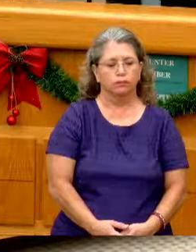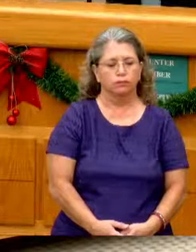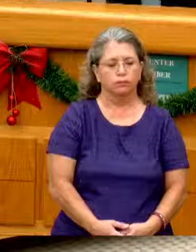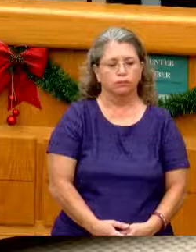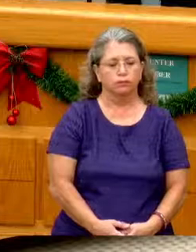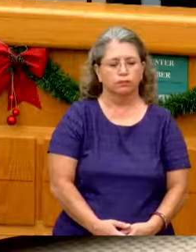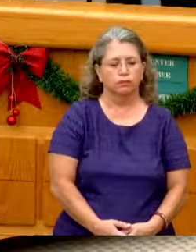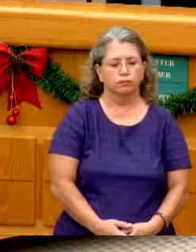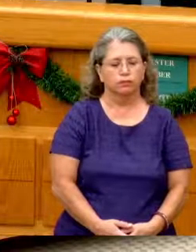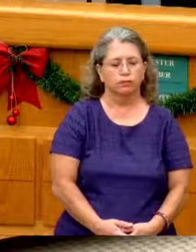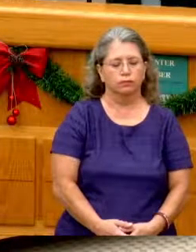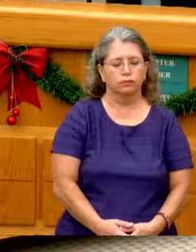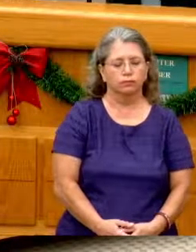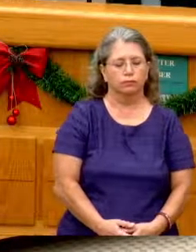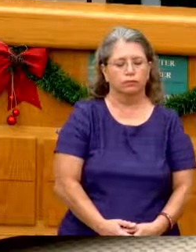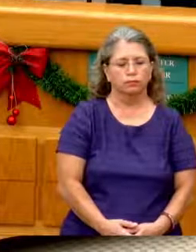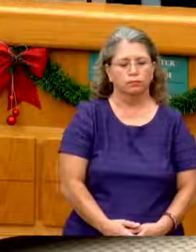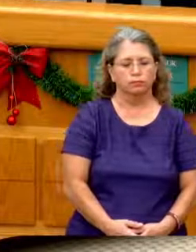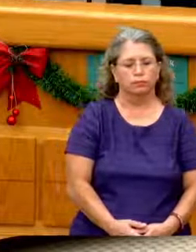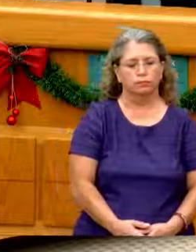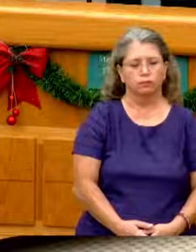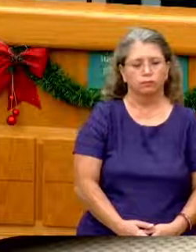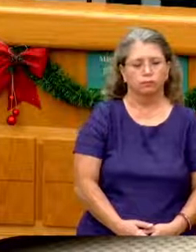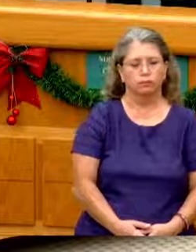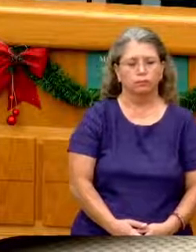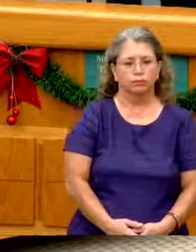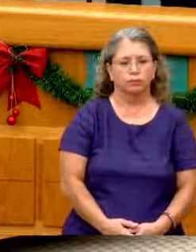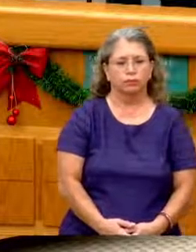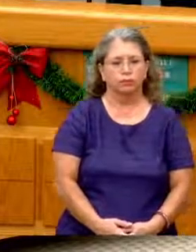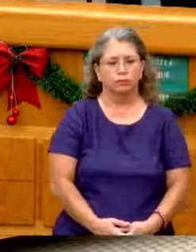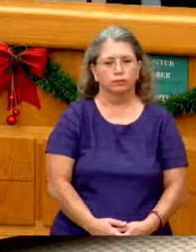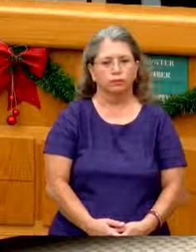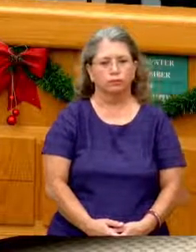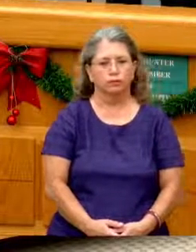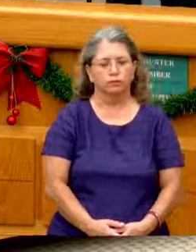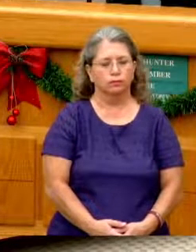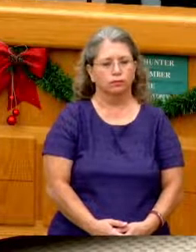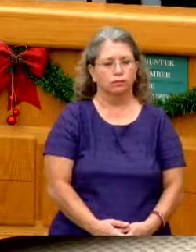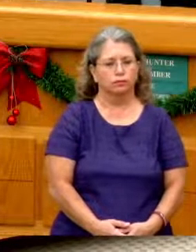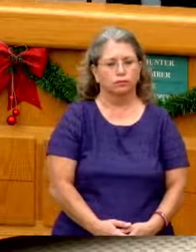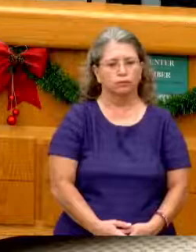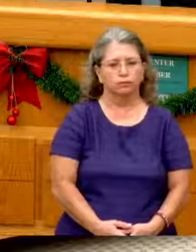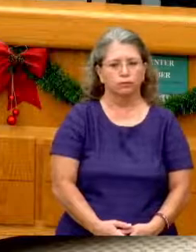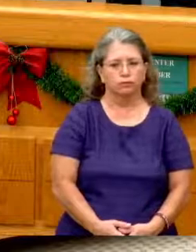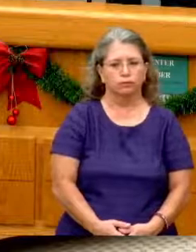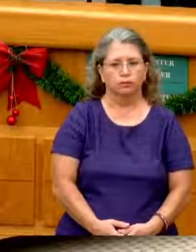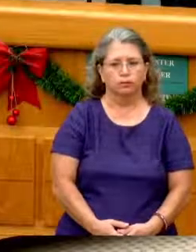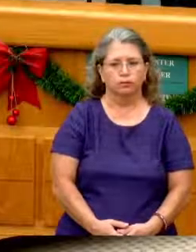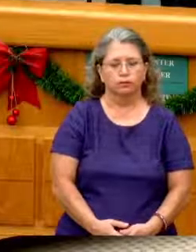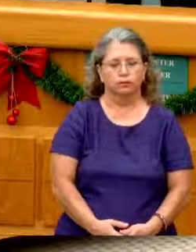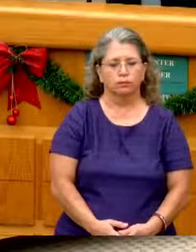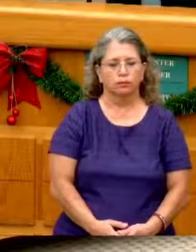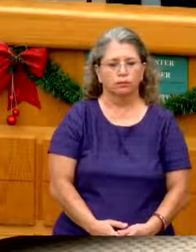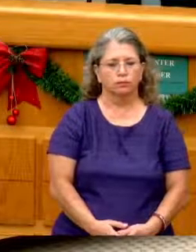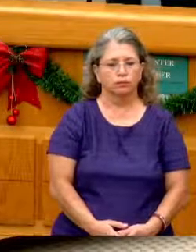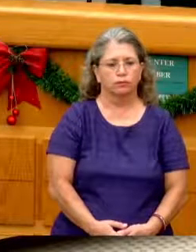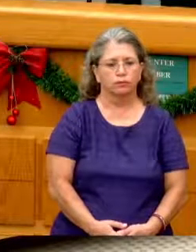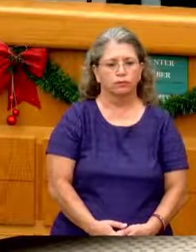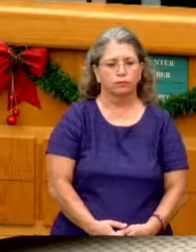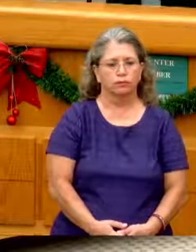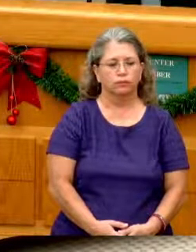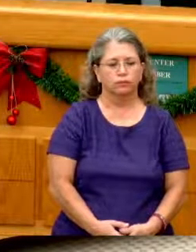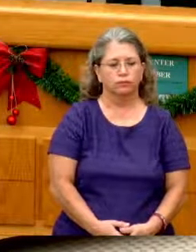www.cctexas.com/coronavirus. Consulte esa página web para obtener más información o llame a nuestra línea directa COVID-19 al